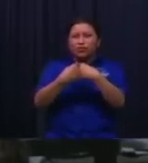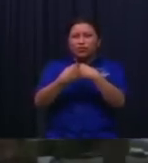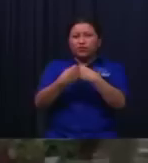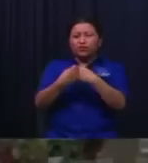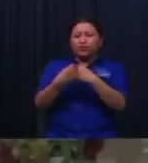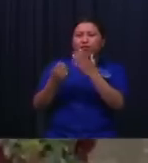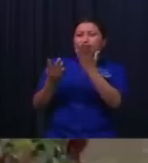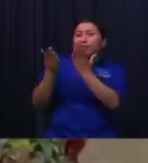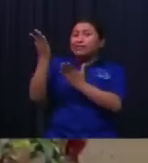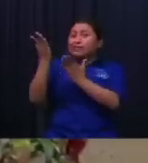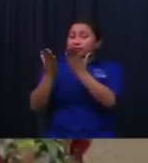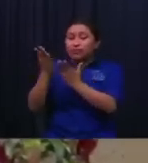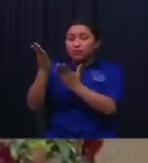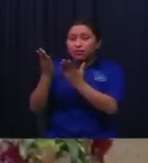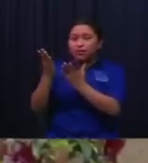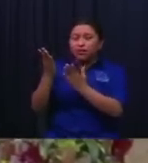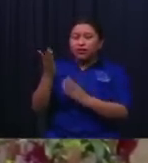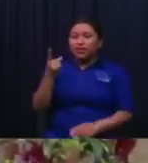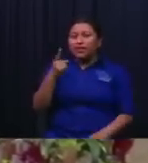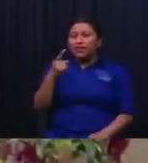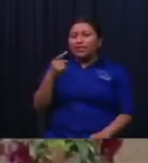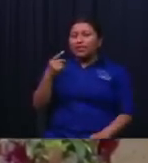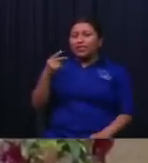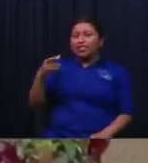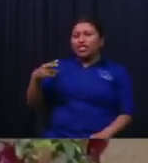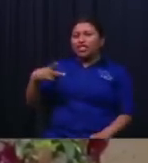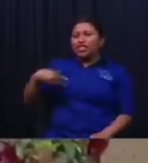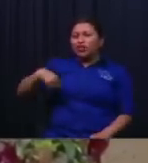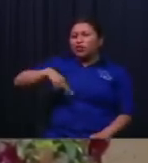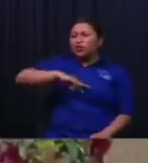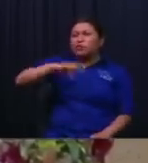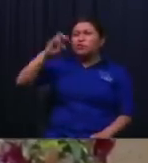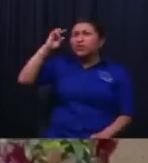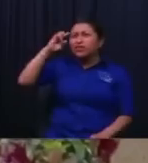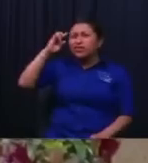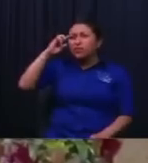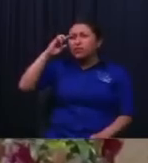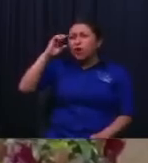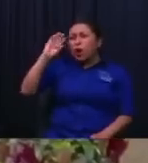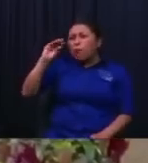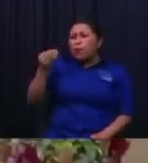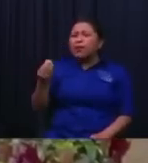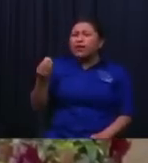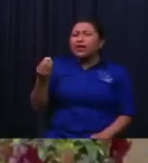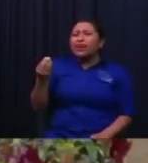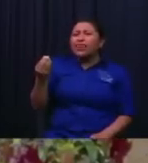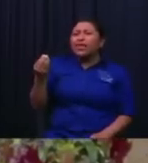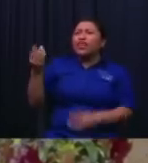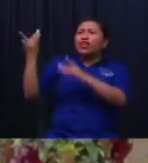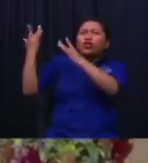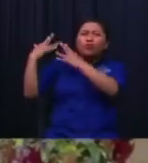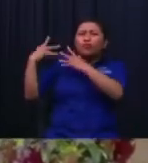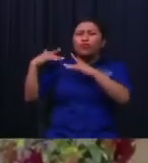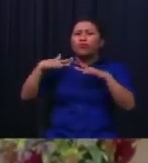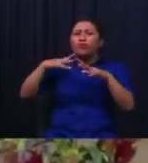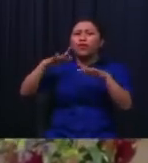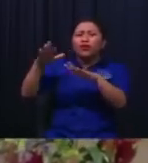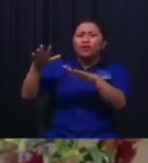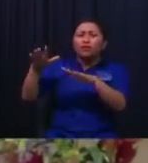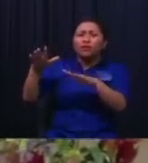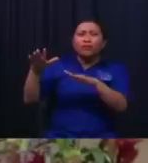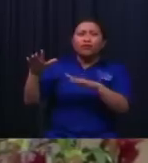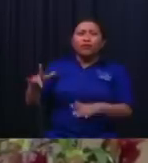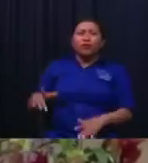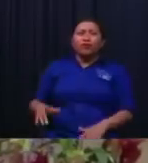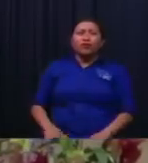culto dice, ¿y por qué no fluyo? Porque yo miro que todos los hermanos y se sacan el saco puro Sammy,